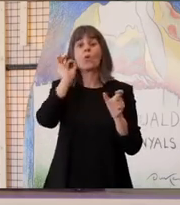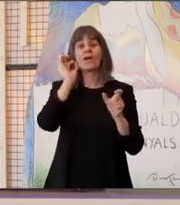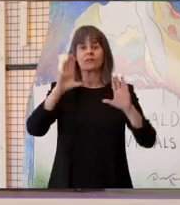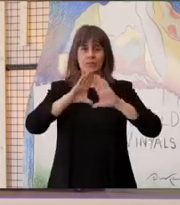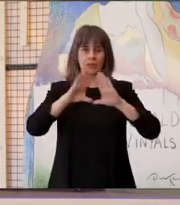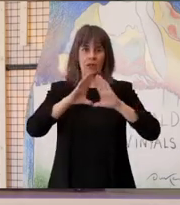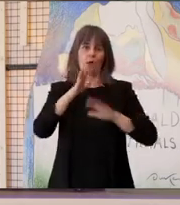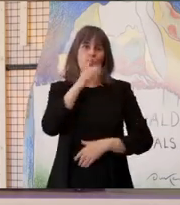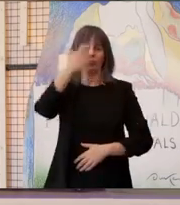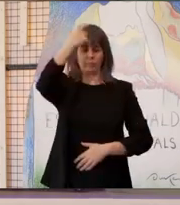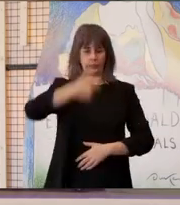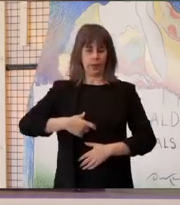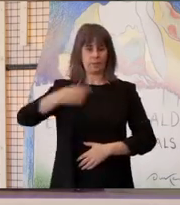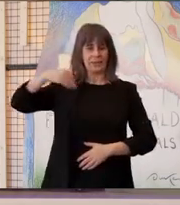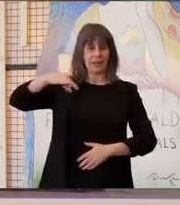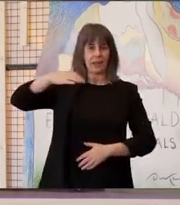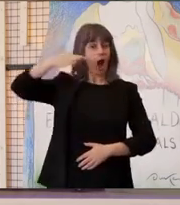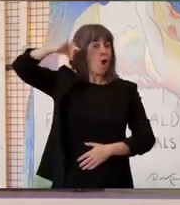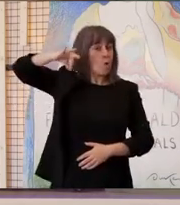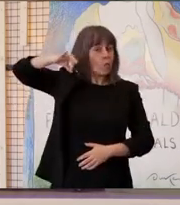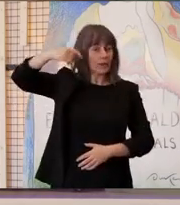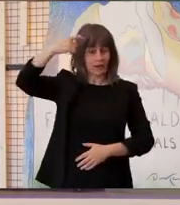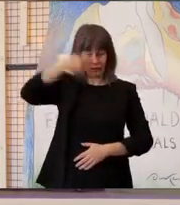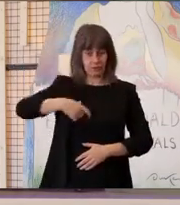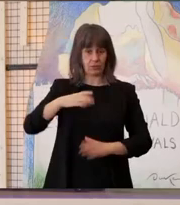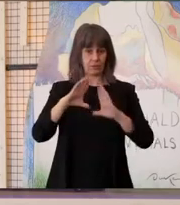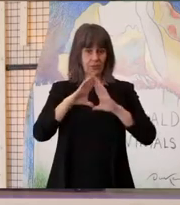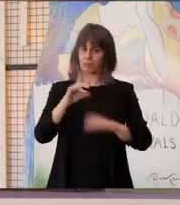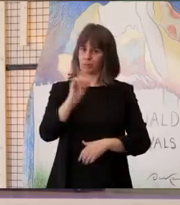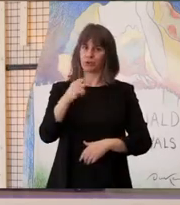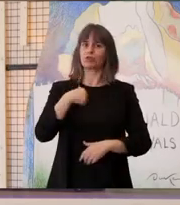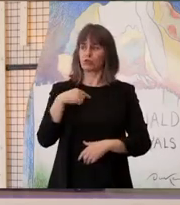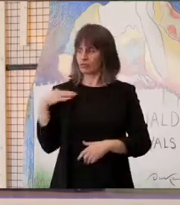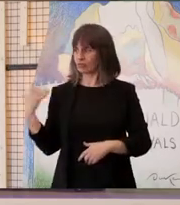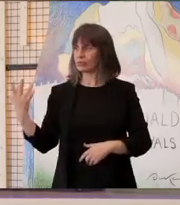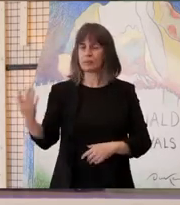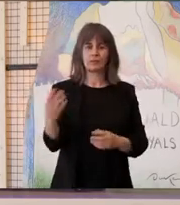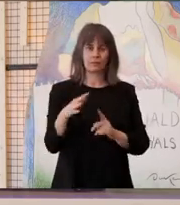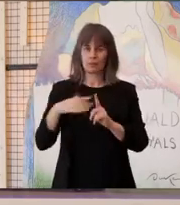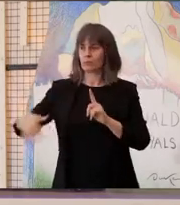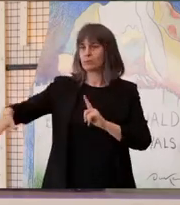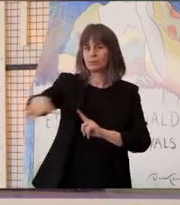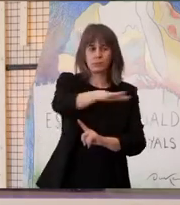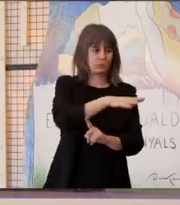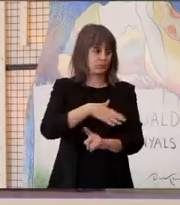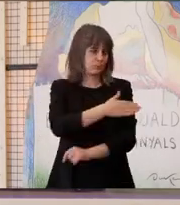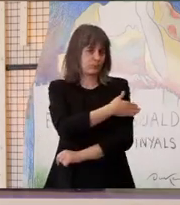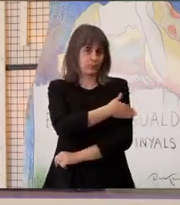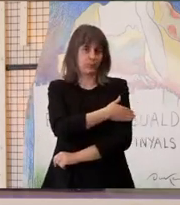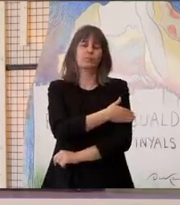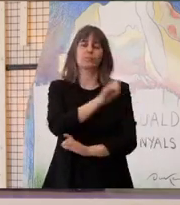solamente la presidenta es feminista yo estoy rodeada de feministas como en 8 años